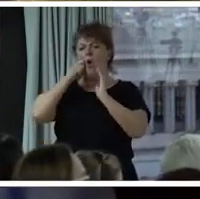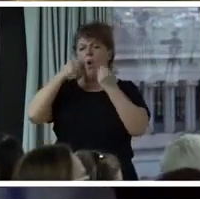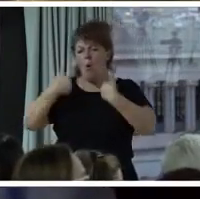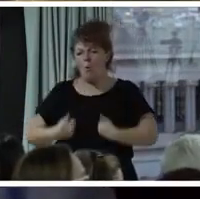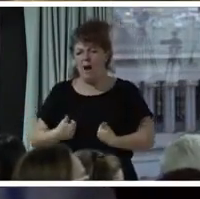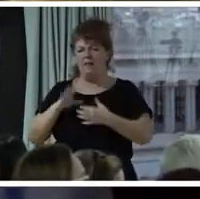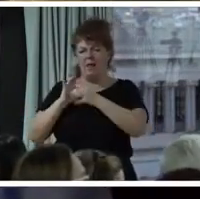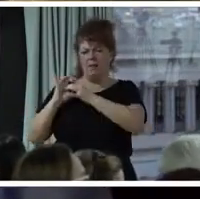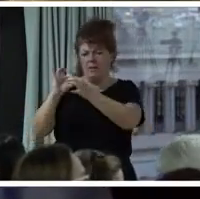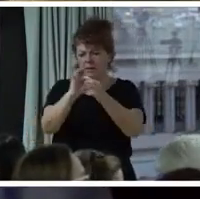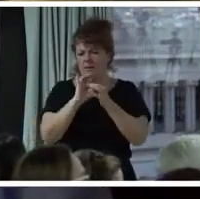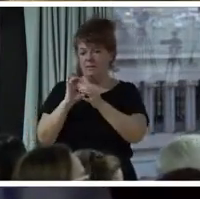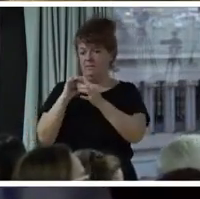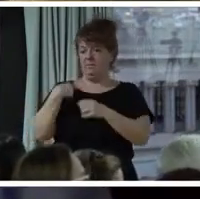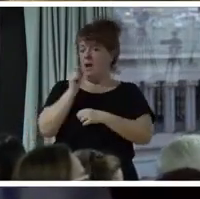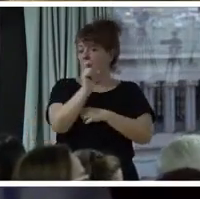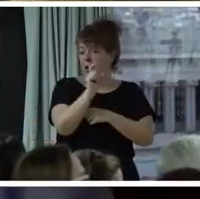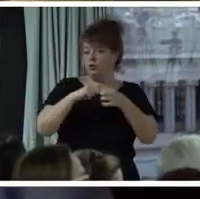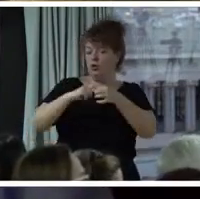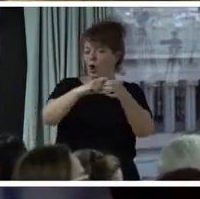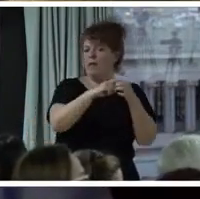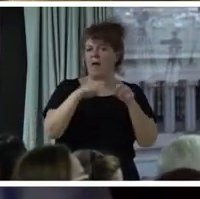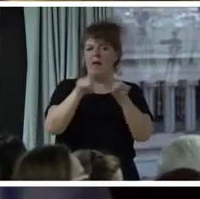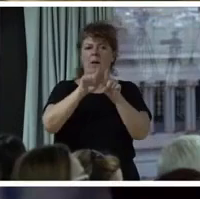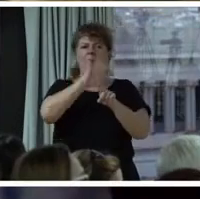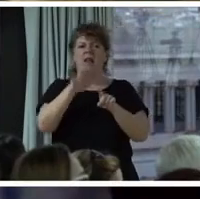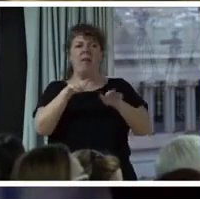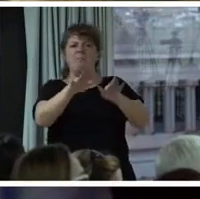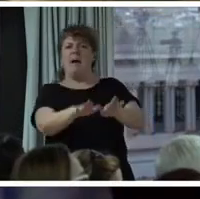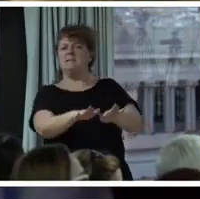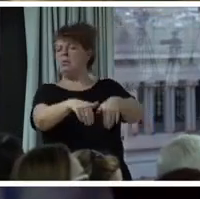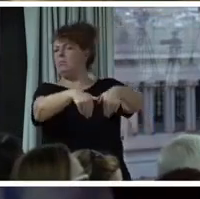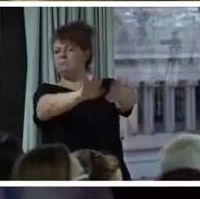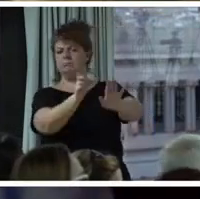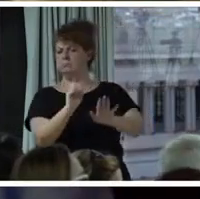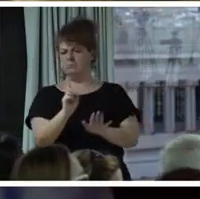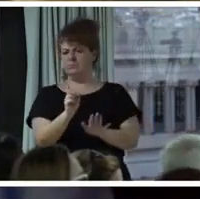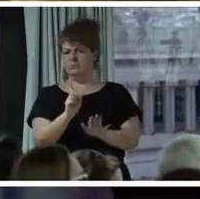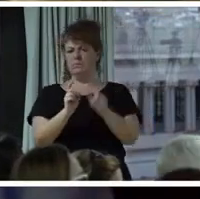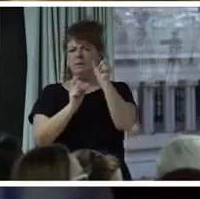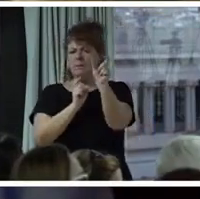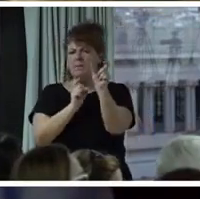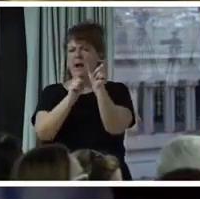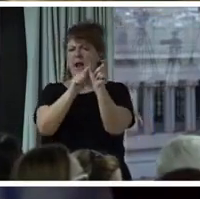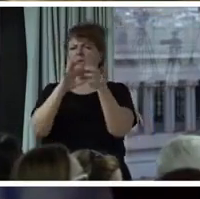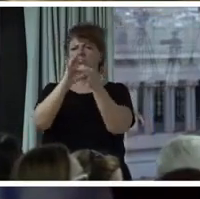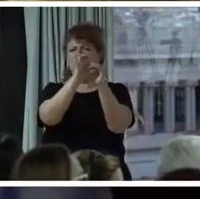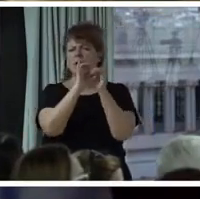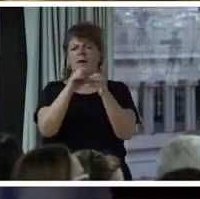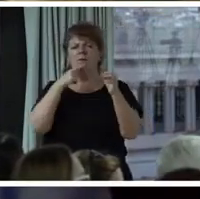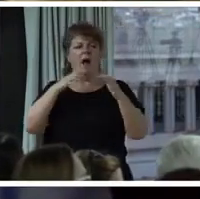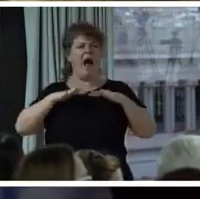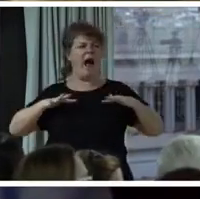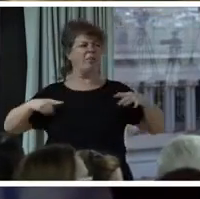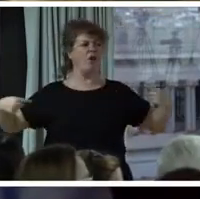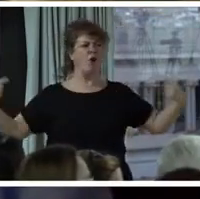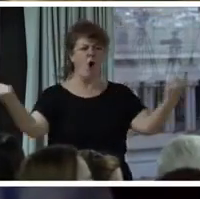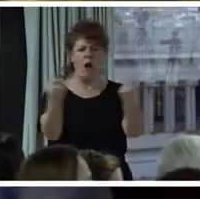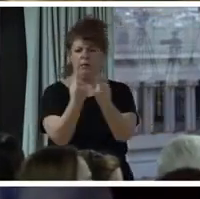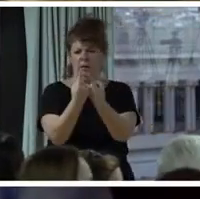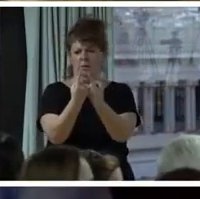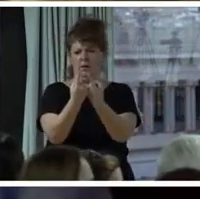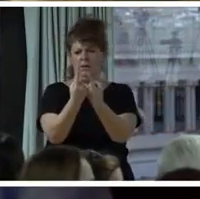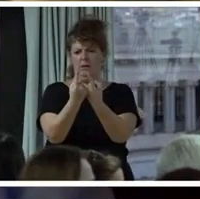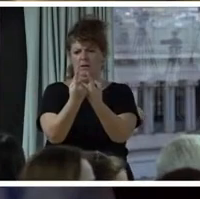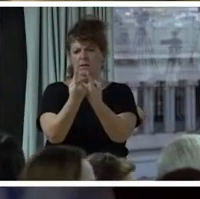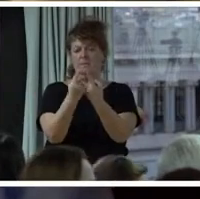como unidad no puede entenderse como algo pasivo la solidaridad es un acto una acción colectiva que